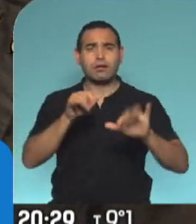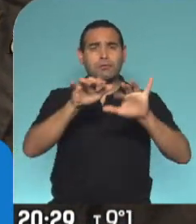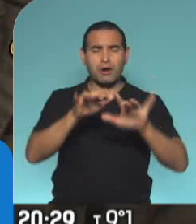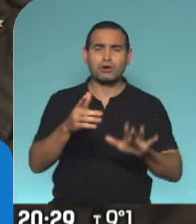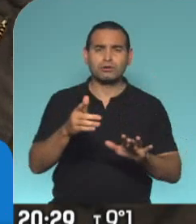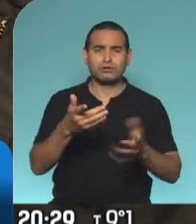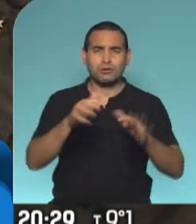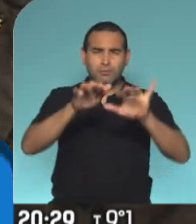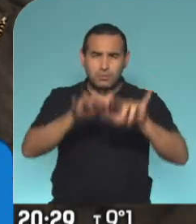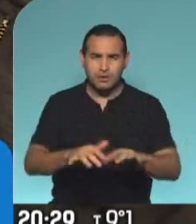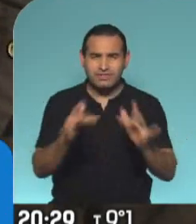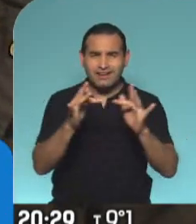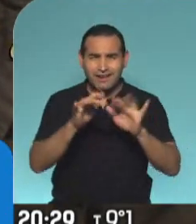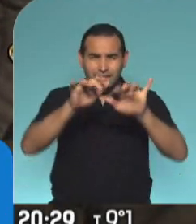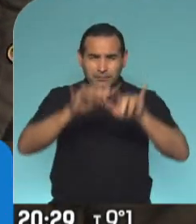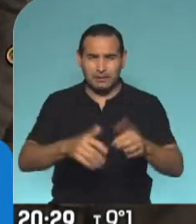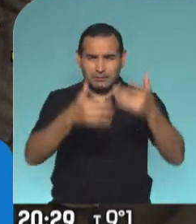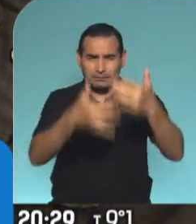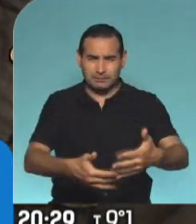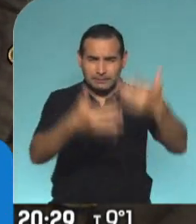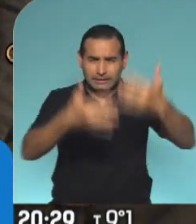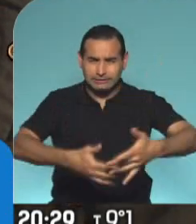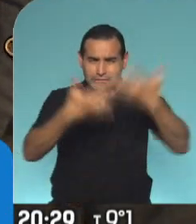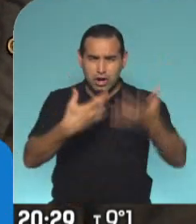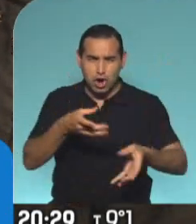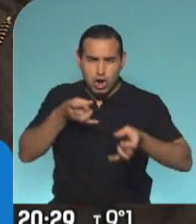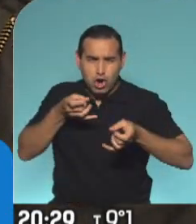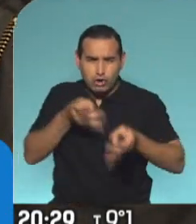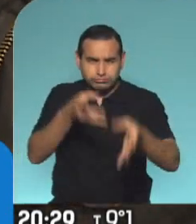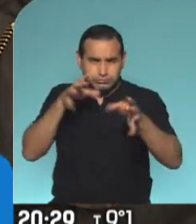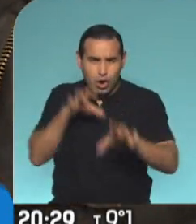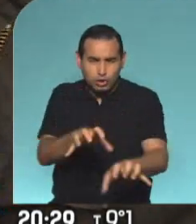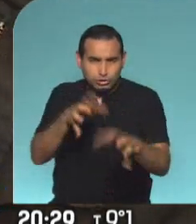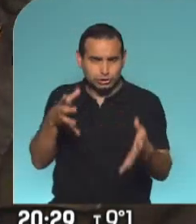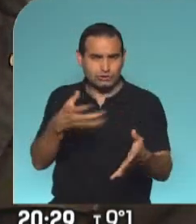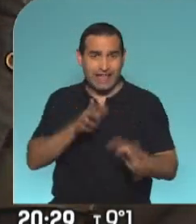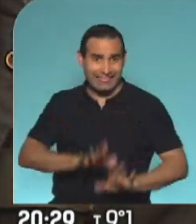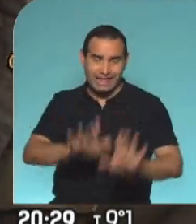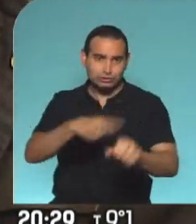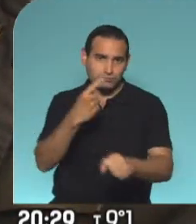son una cloaca de discursos de odio que no se pueden tolerar y no se pueden seguir reproduciendo.